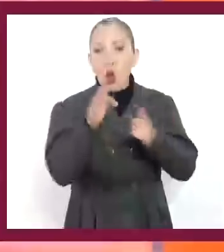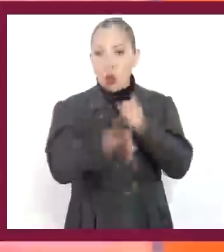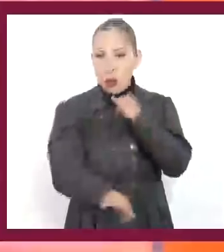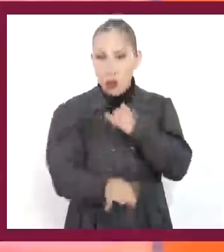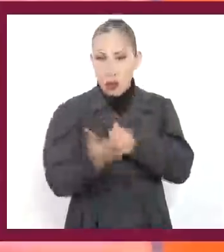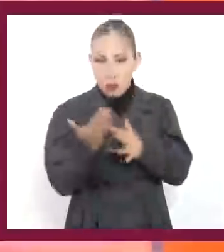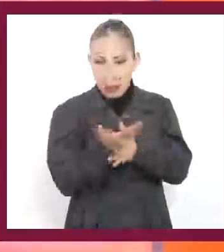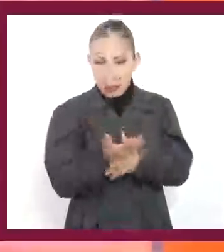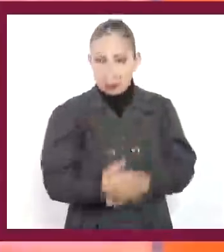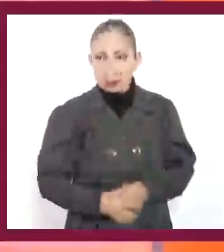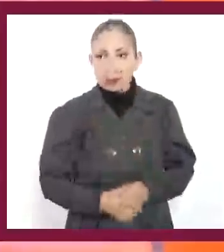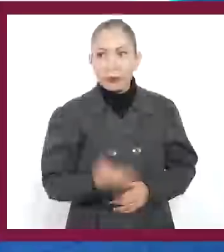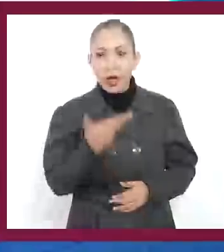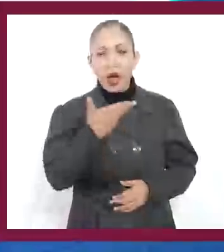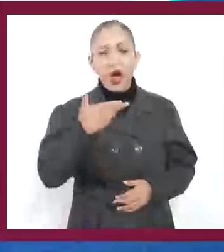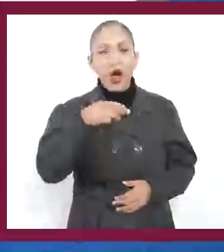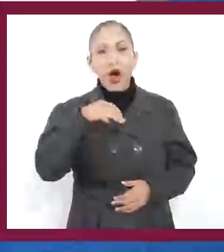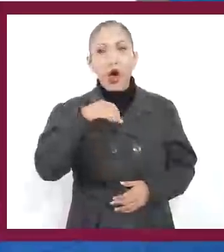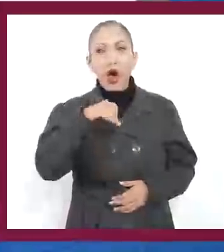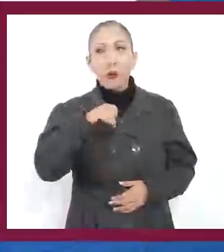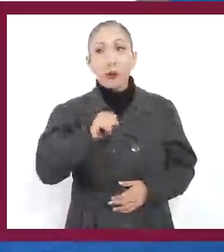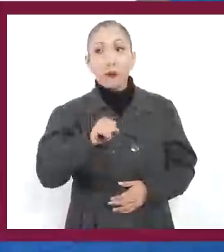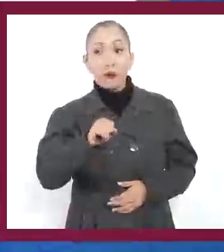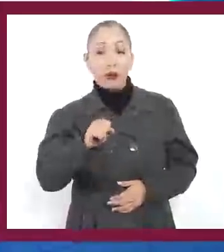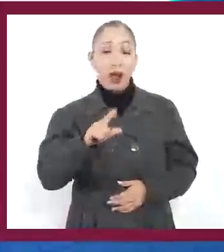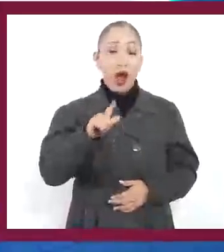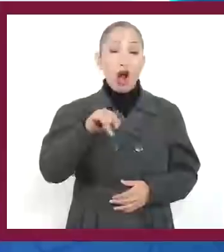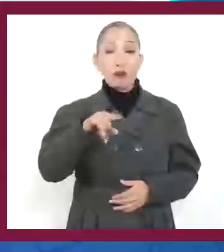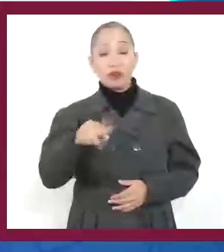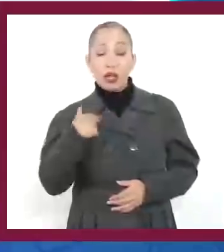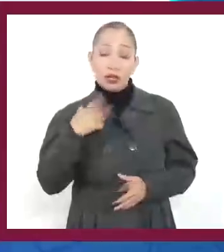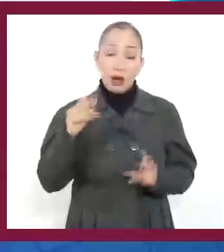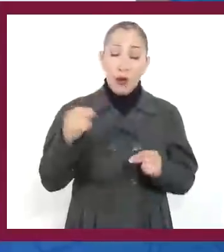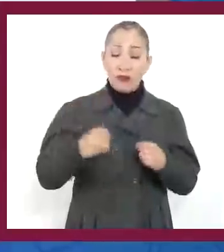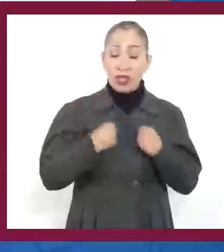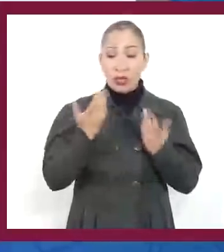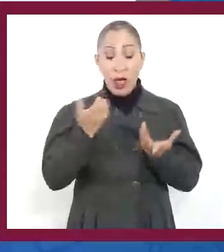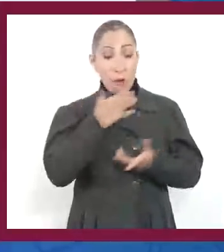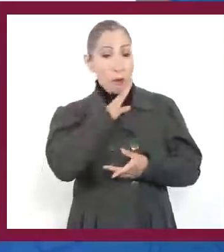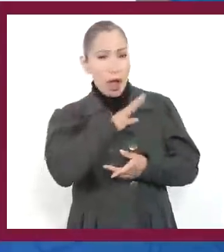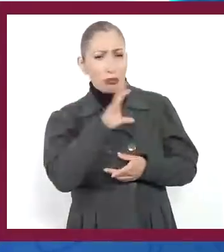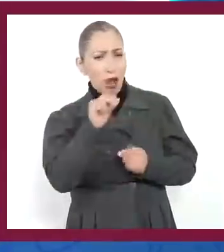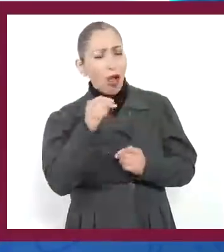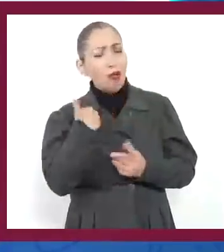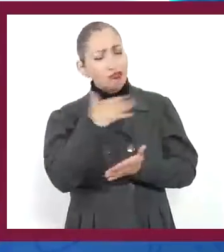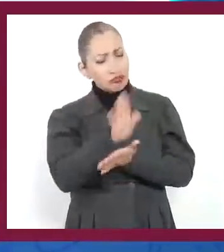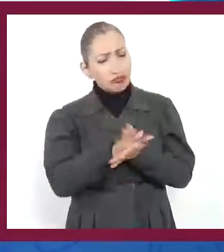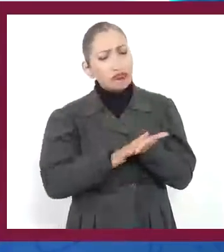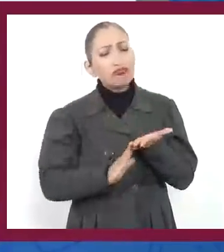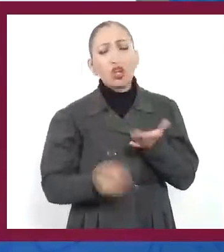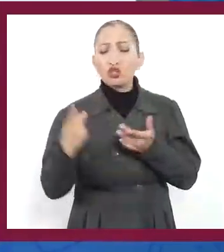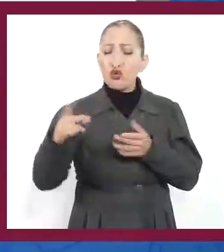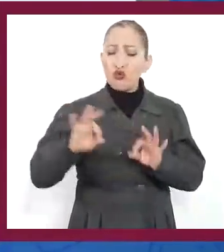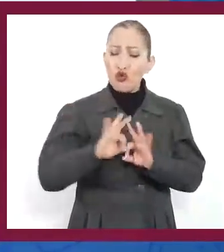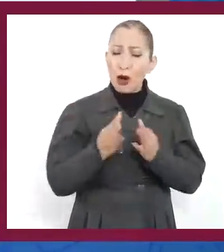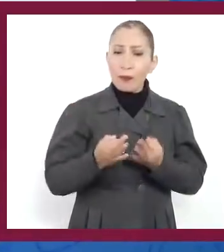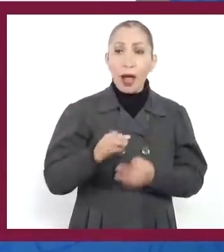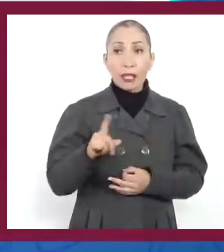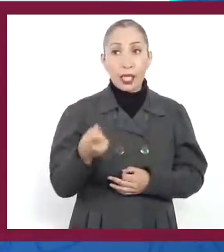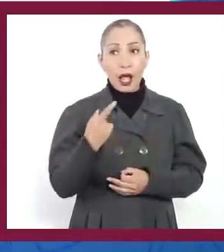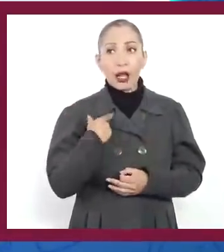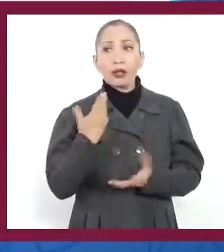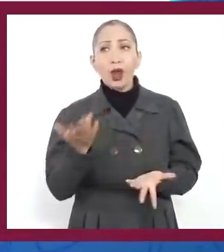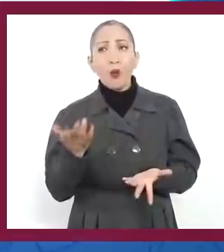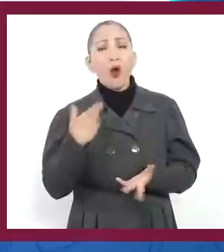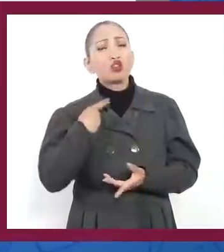último fragmento. Holmes no era un hombre de vida desordenada, modesto en su manera de ser,